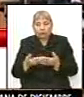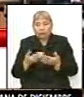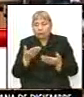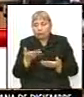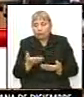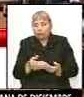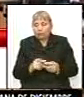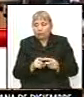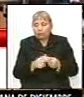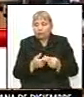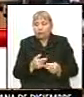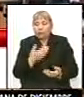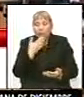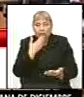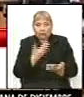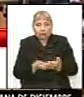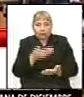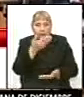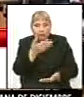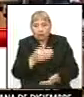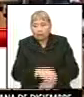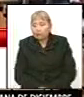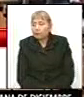iniciativa que el Perú necesita. Gracias, presidente.